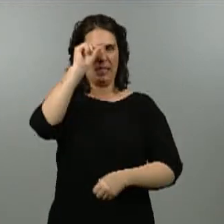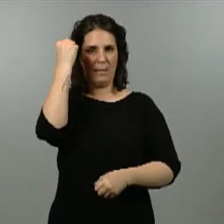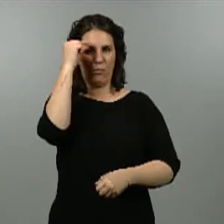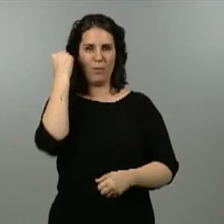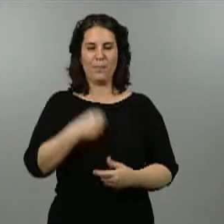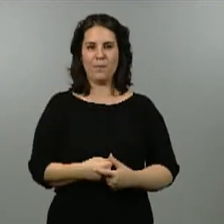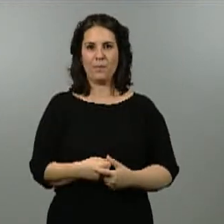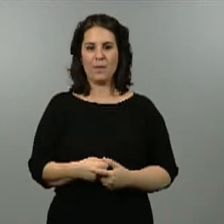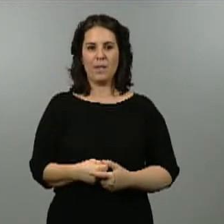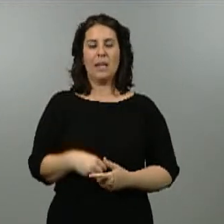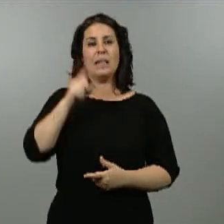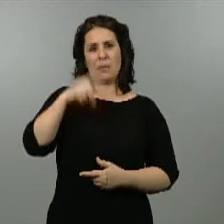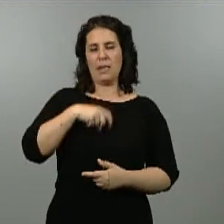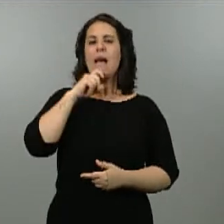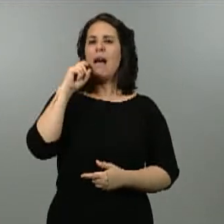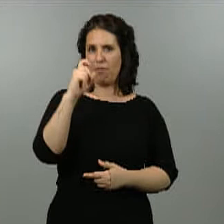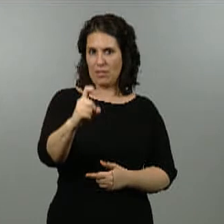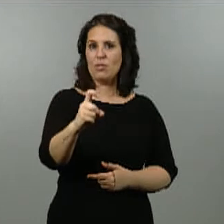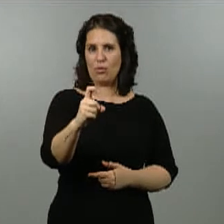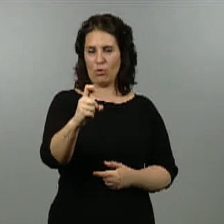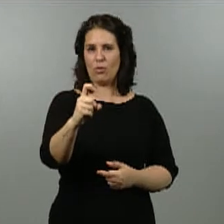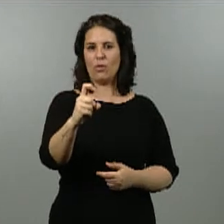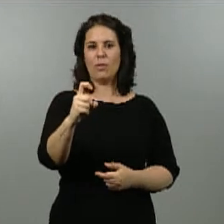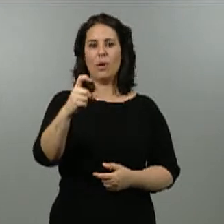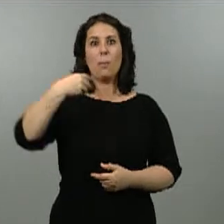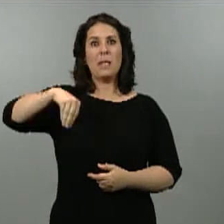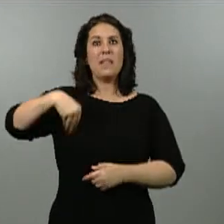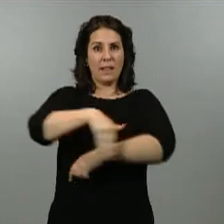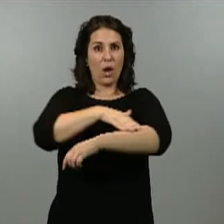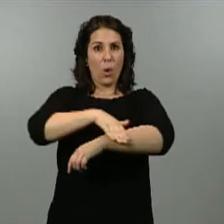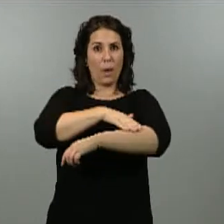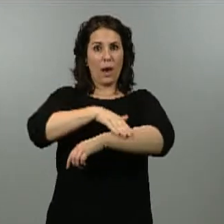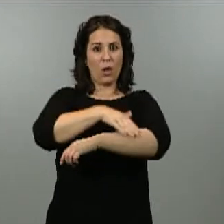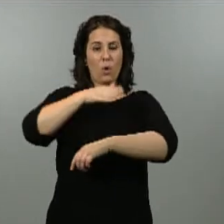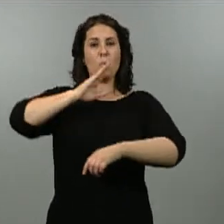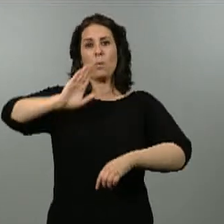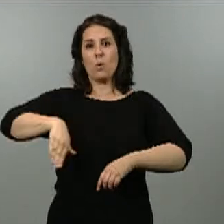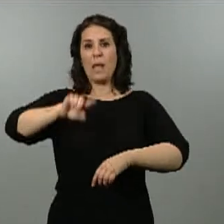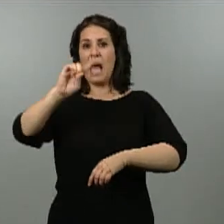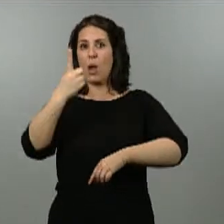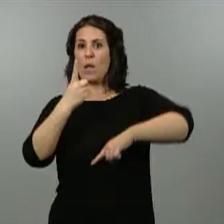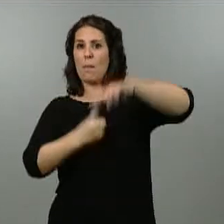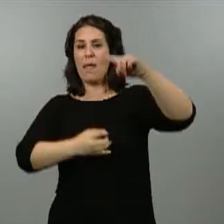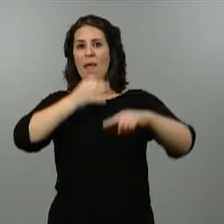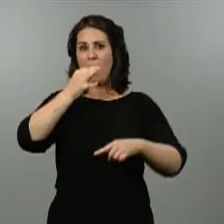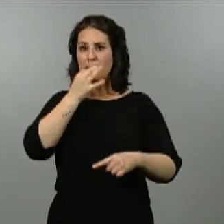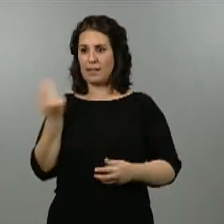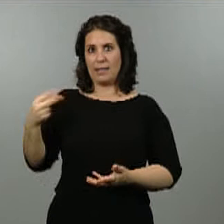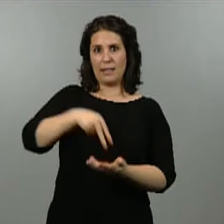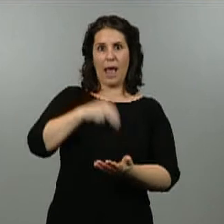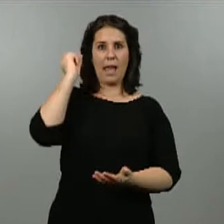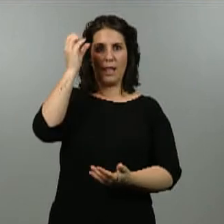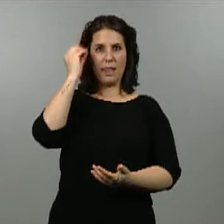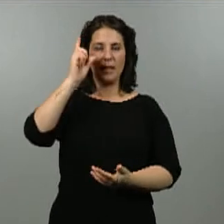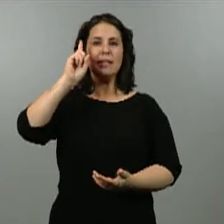momento, en este punto, que el presidente del Gobierno comparecerá en torno a la 1:30 de la tarde, tan pronto como finalice esta